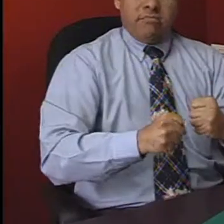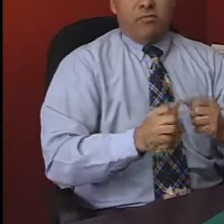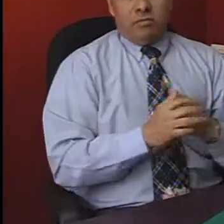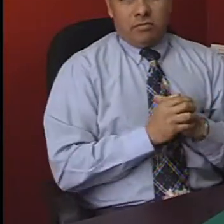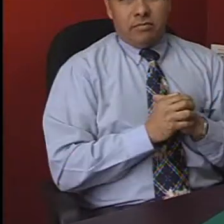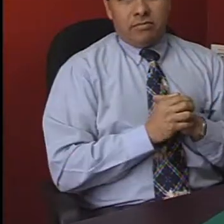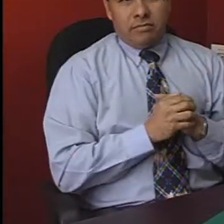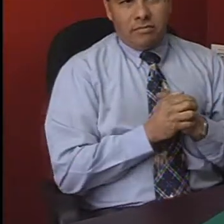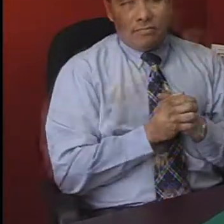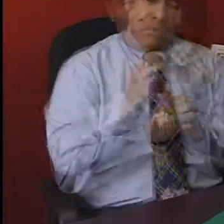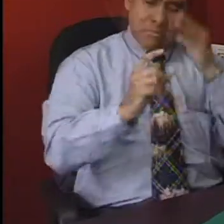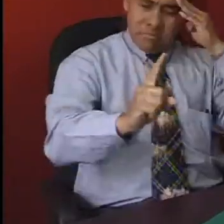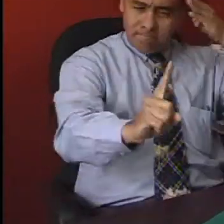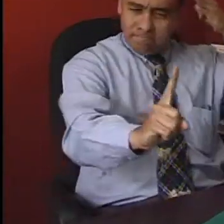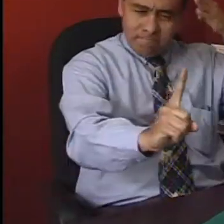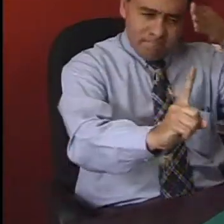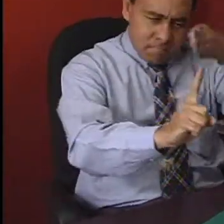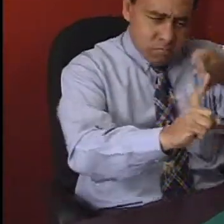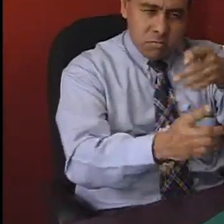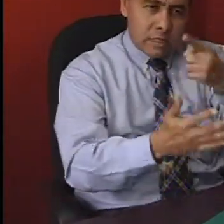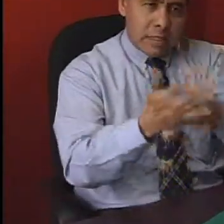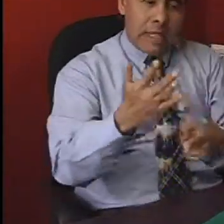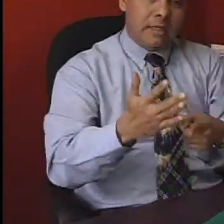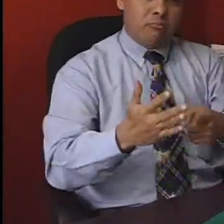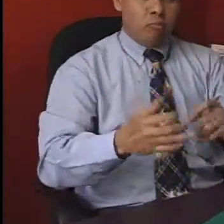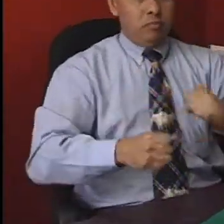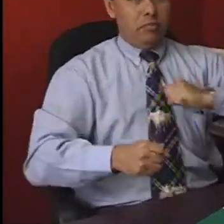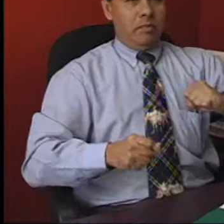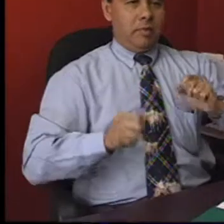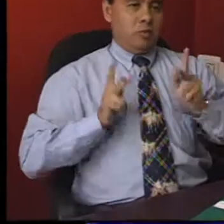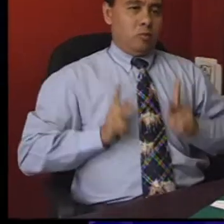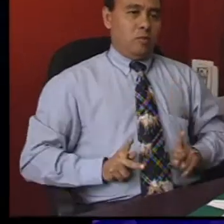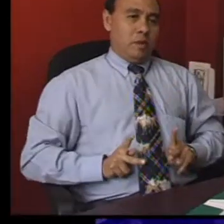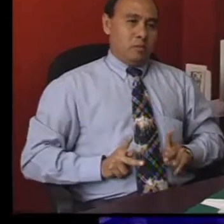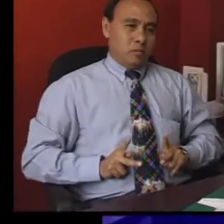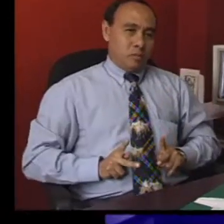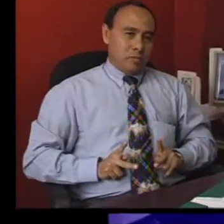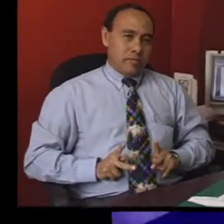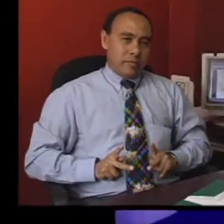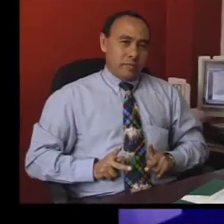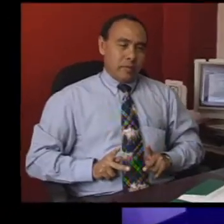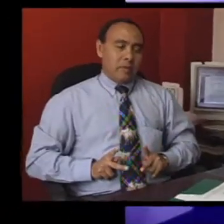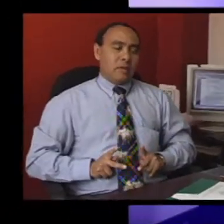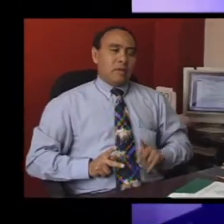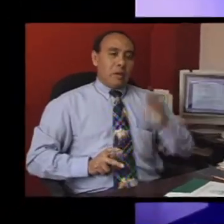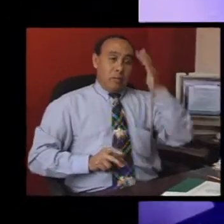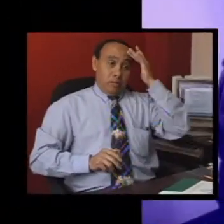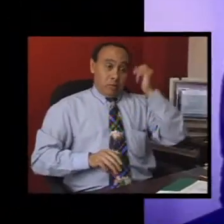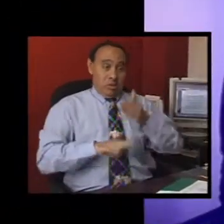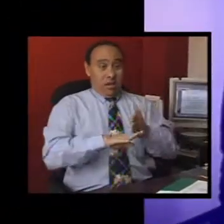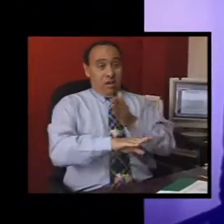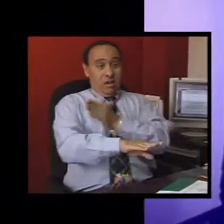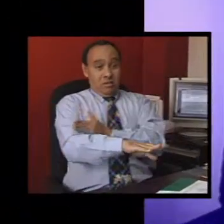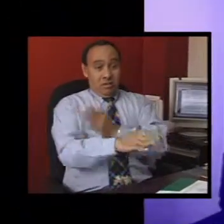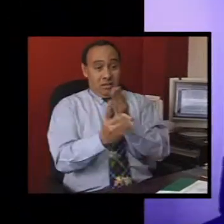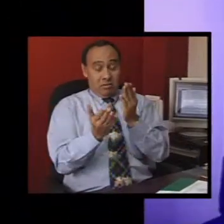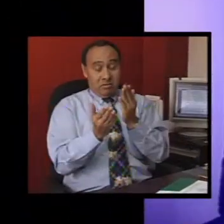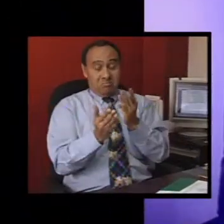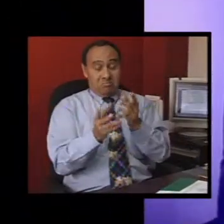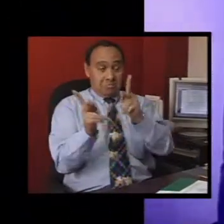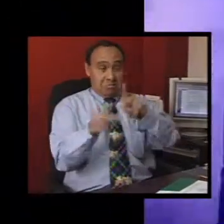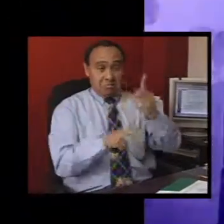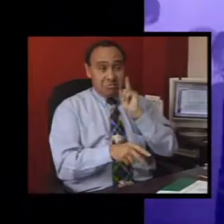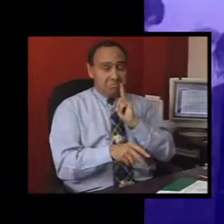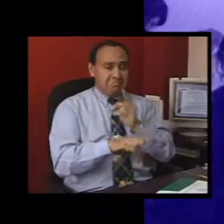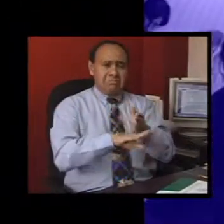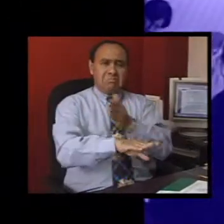Sordos para ser mucho más fuertes. Su principal objetivo es defender los derechos de las personas sordas. Anteriormente,